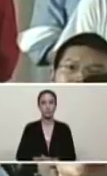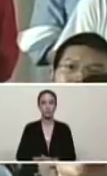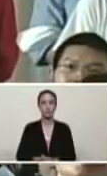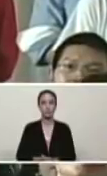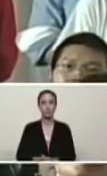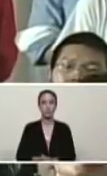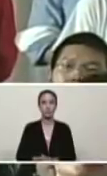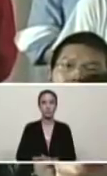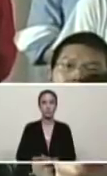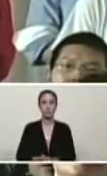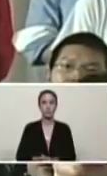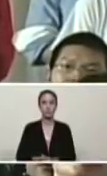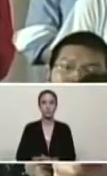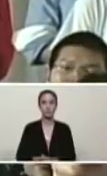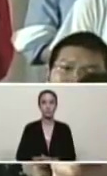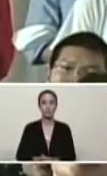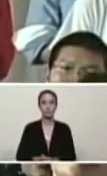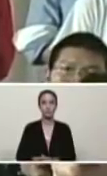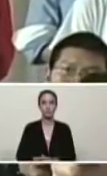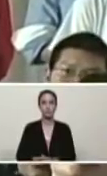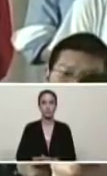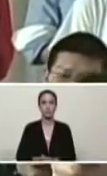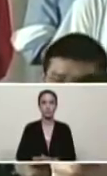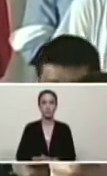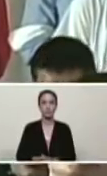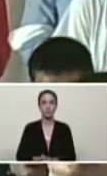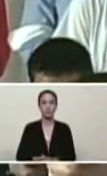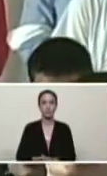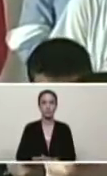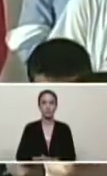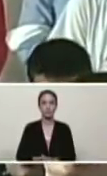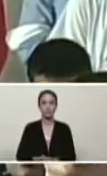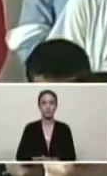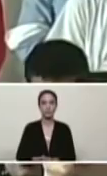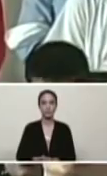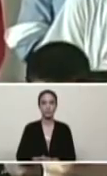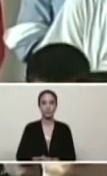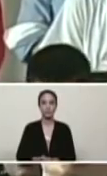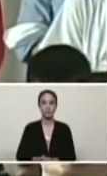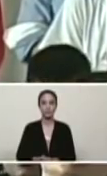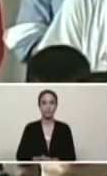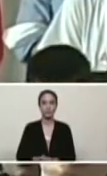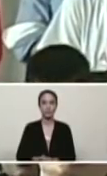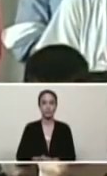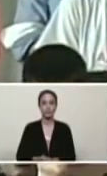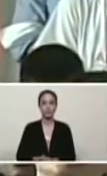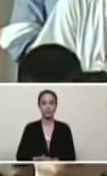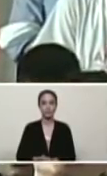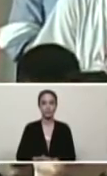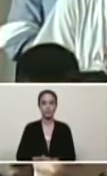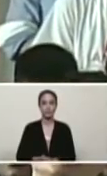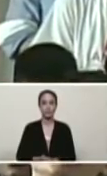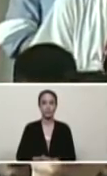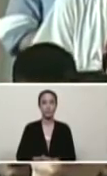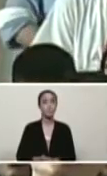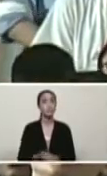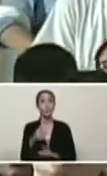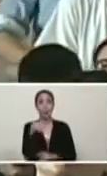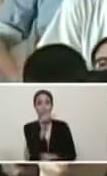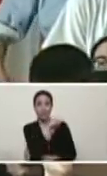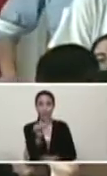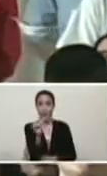41 youth organizations for 34 countries of the world. Esta